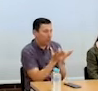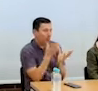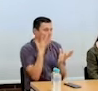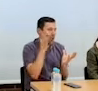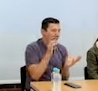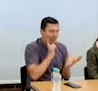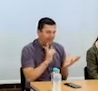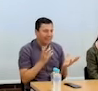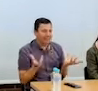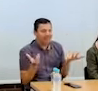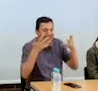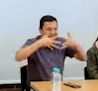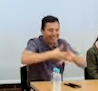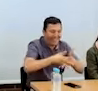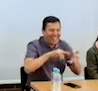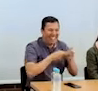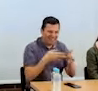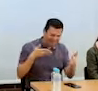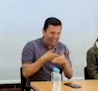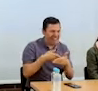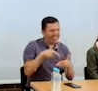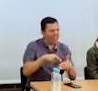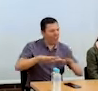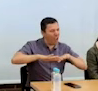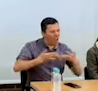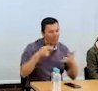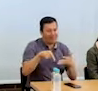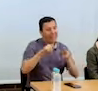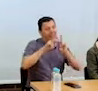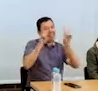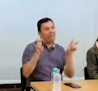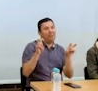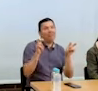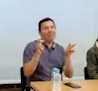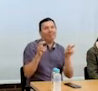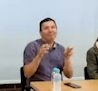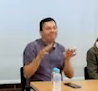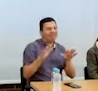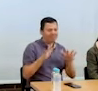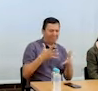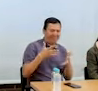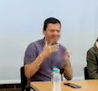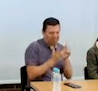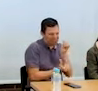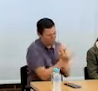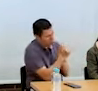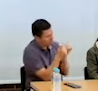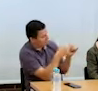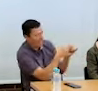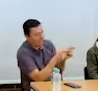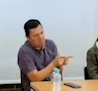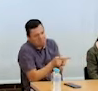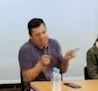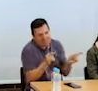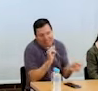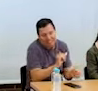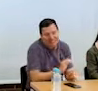es que ustedes conozcan que tanto el mundo de los sordos como oyentes se presentan algunas barreras